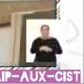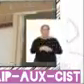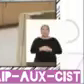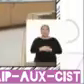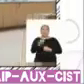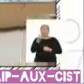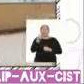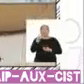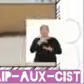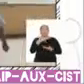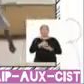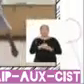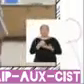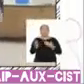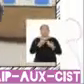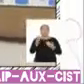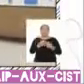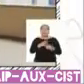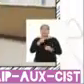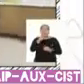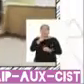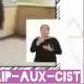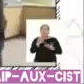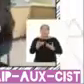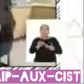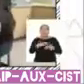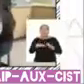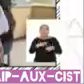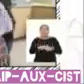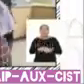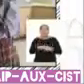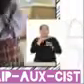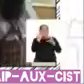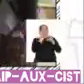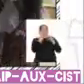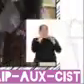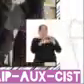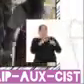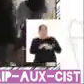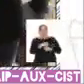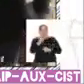¿Para qué estudiamos? Bien simple. Para hacer lo que queremos hacer. la cabina de internet? Sí.